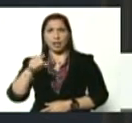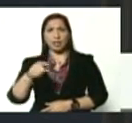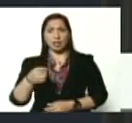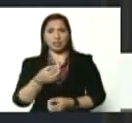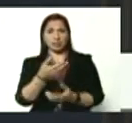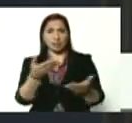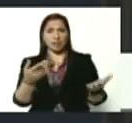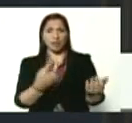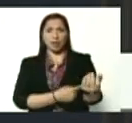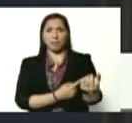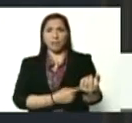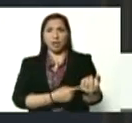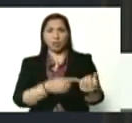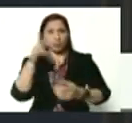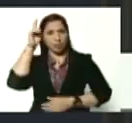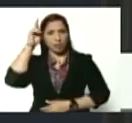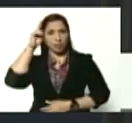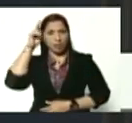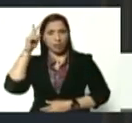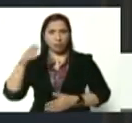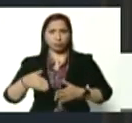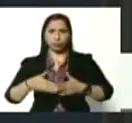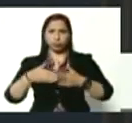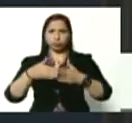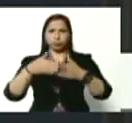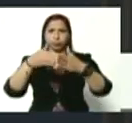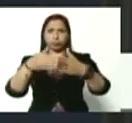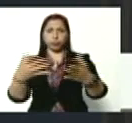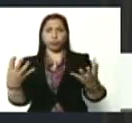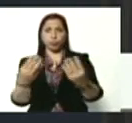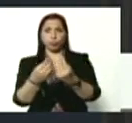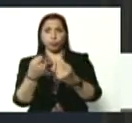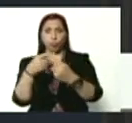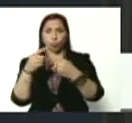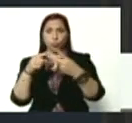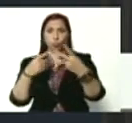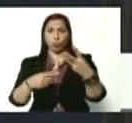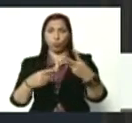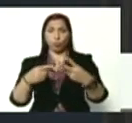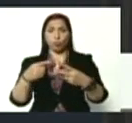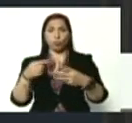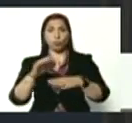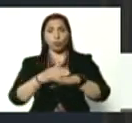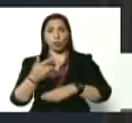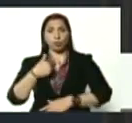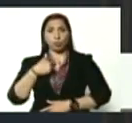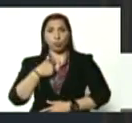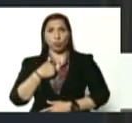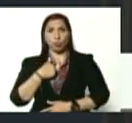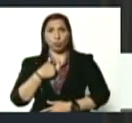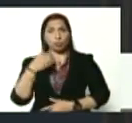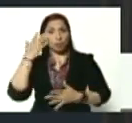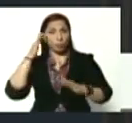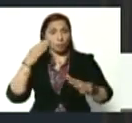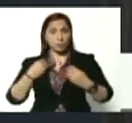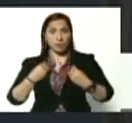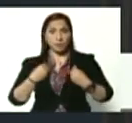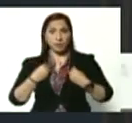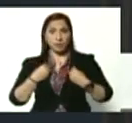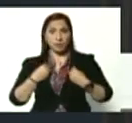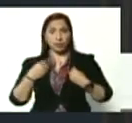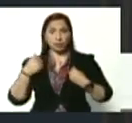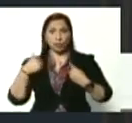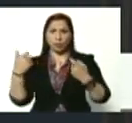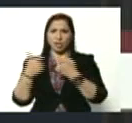indígenas me llevaban en una canoa junto a otros porque yo era según lo que viví era un